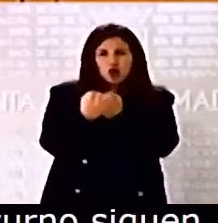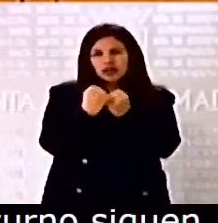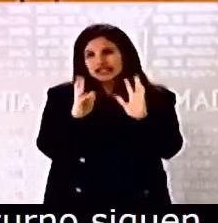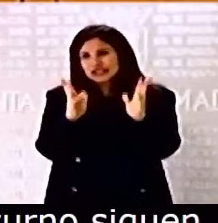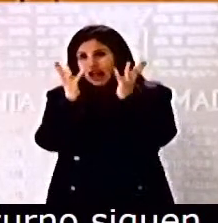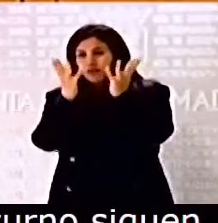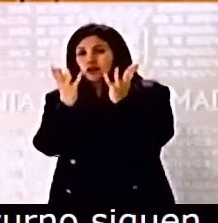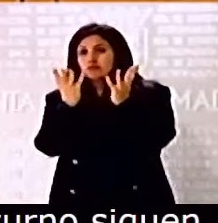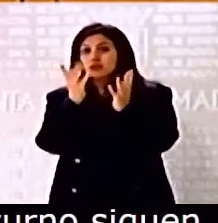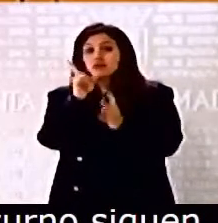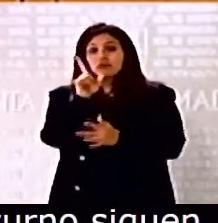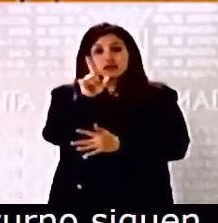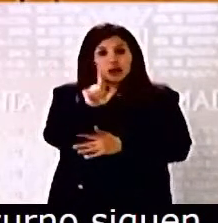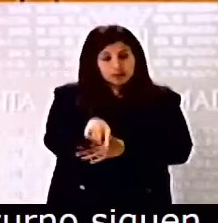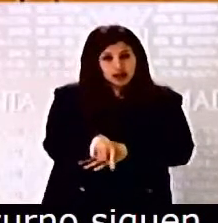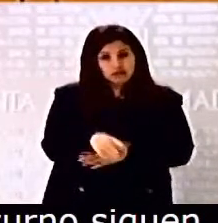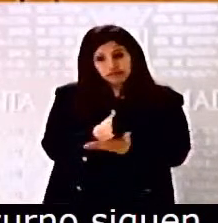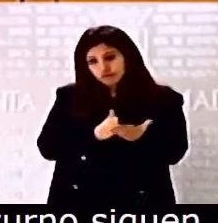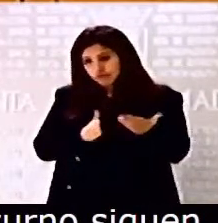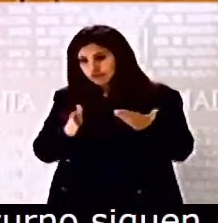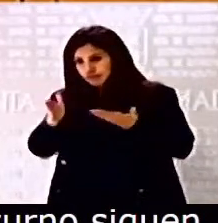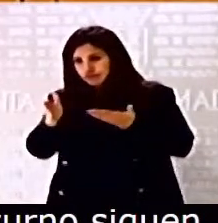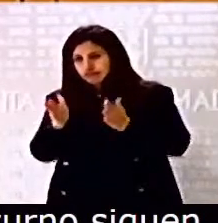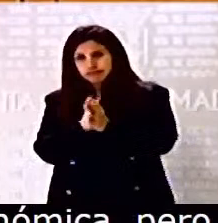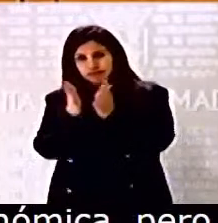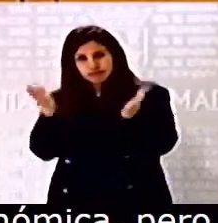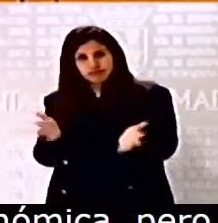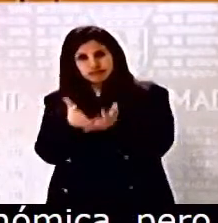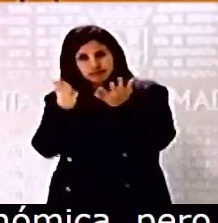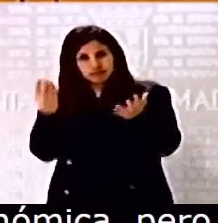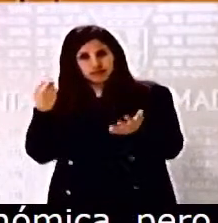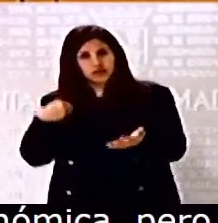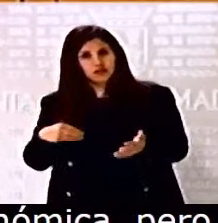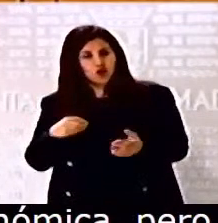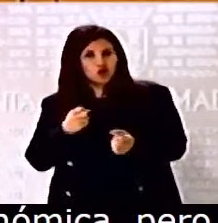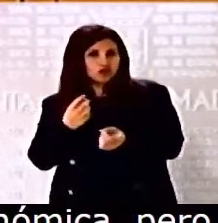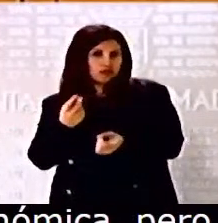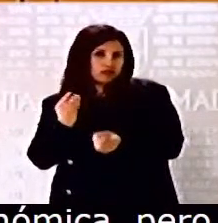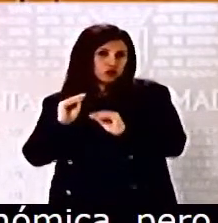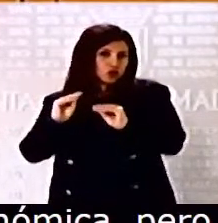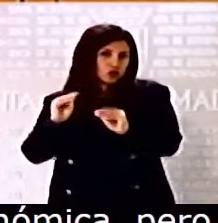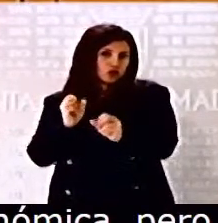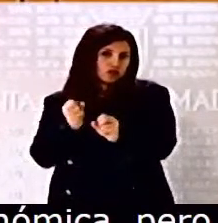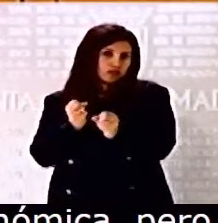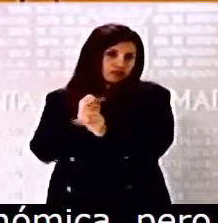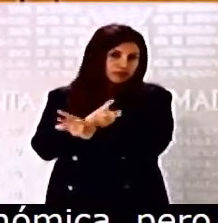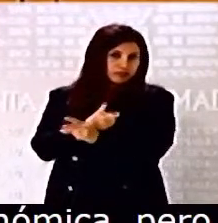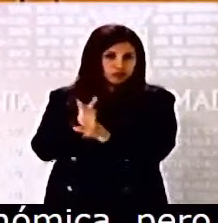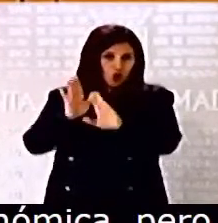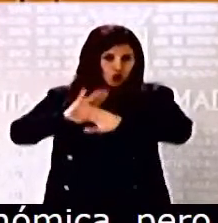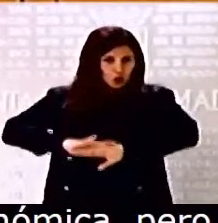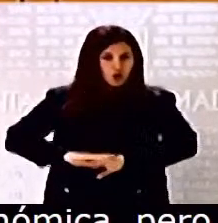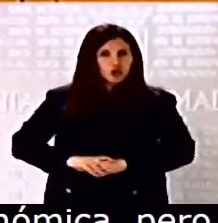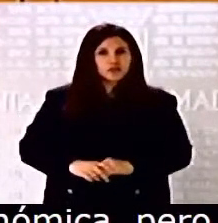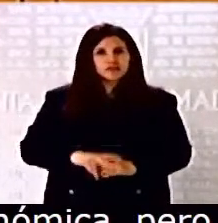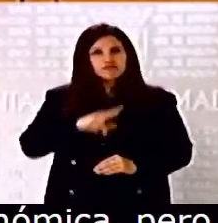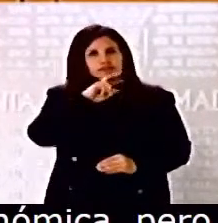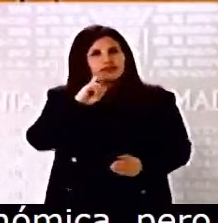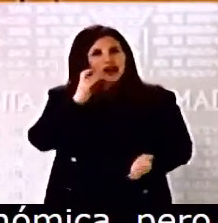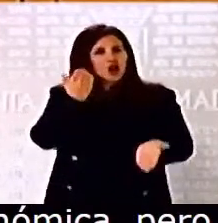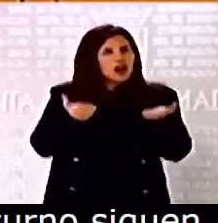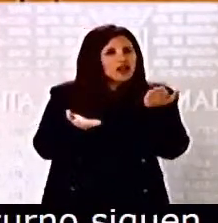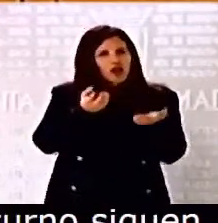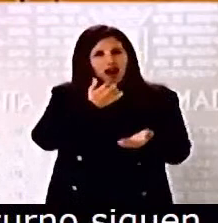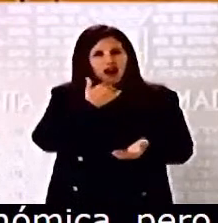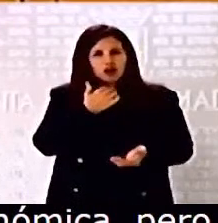por otro lado sí se ha incentivado el negocio durante estas semanas. No sé si puede hacer algún balance sobre San José. Y